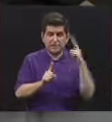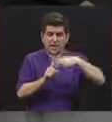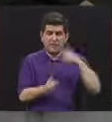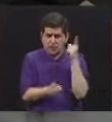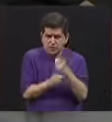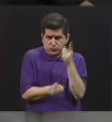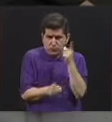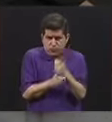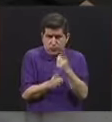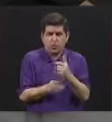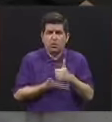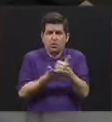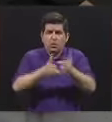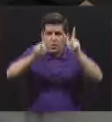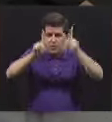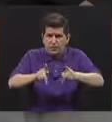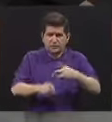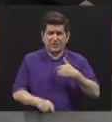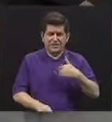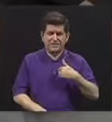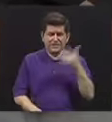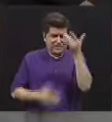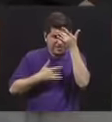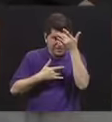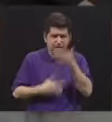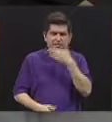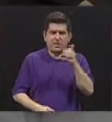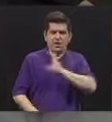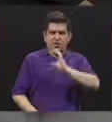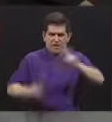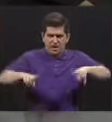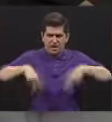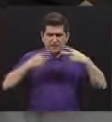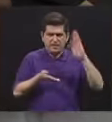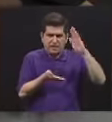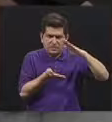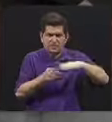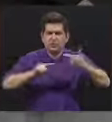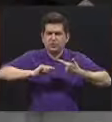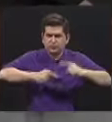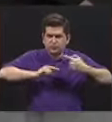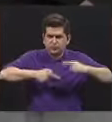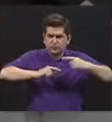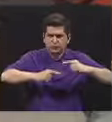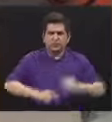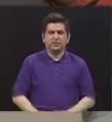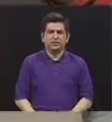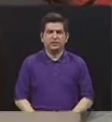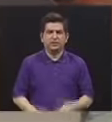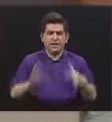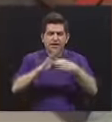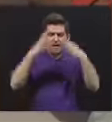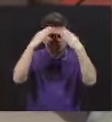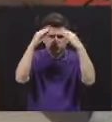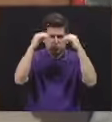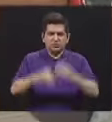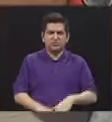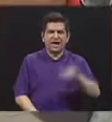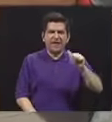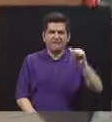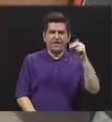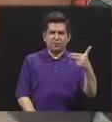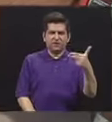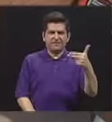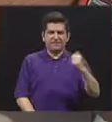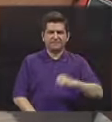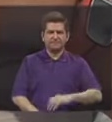estos métodos aplicados de manera correcta ayudan a la persona con artritis a mejorar su calidad de vida disminuyendo el dolor para anexos